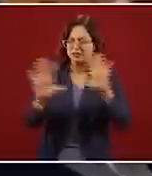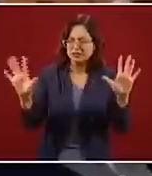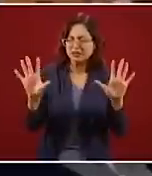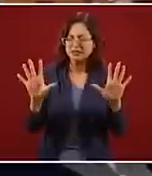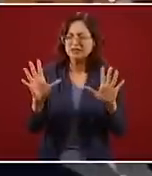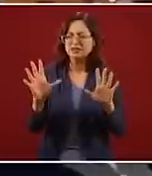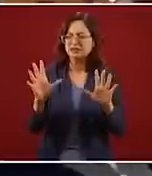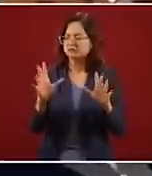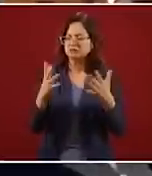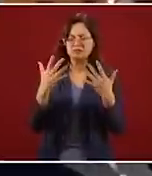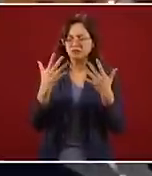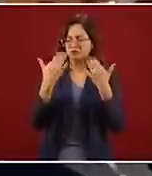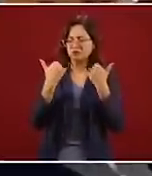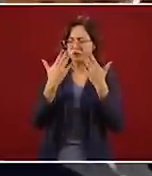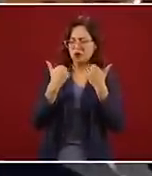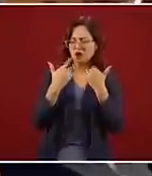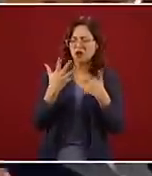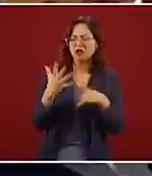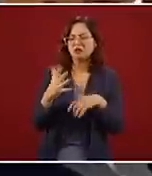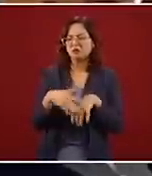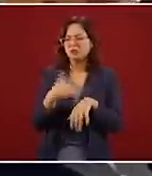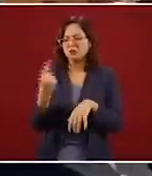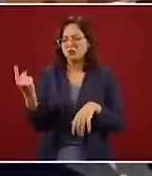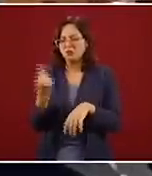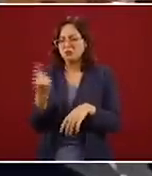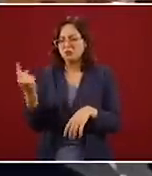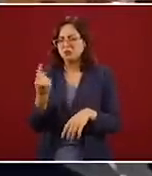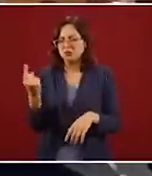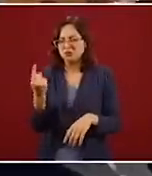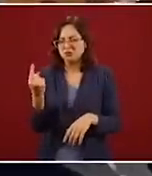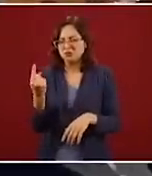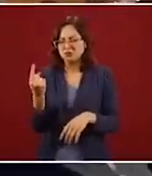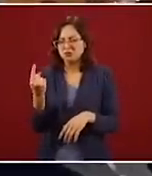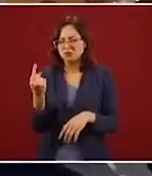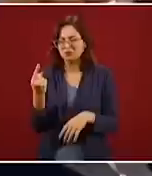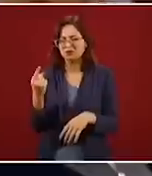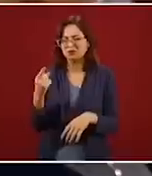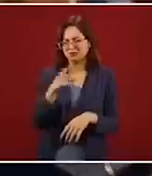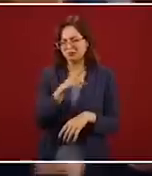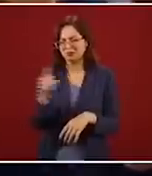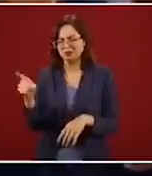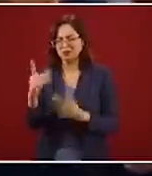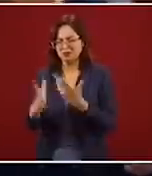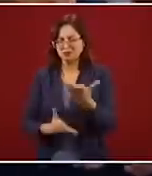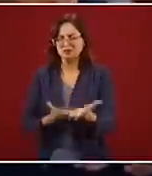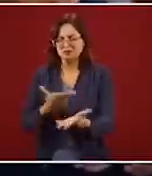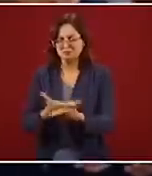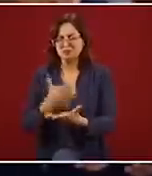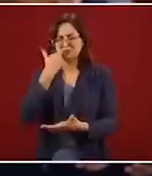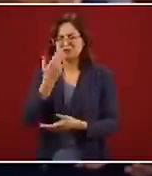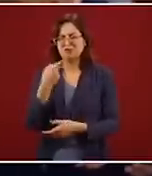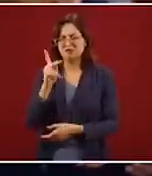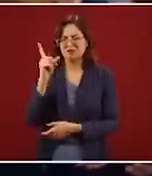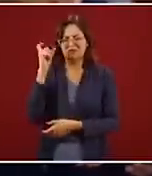estoico y heroico la intención, y bien merecida por el pueblo mexicano, pero difícil de... Entonces yo no sé